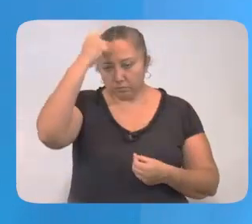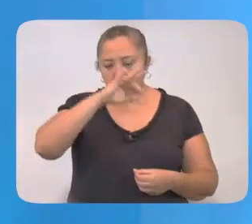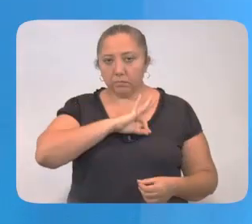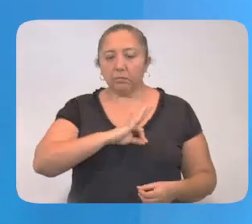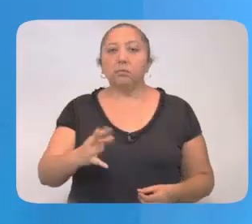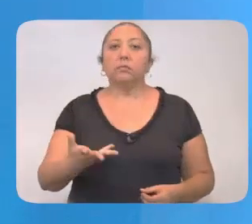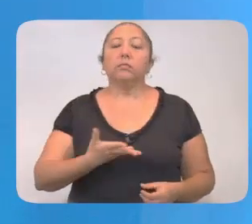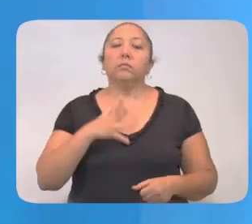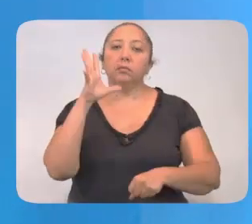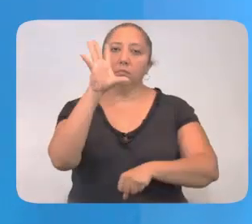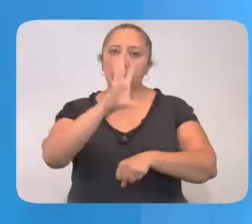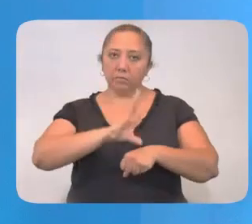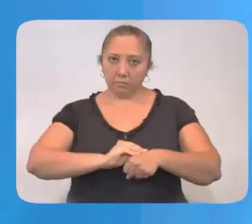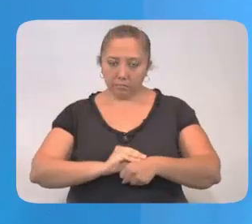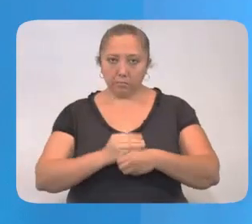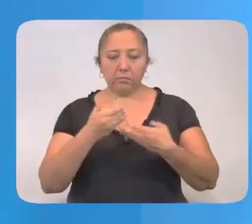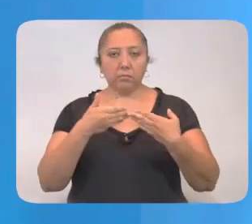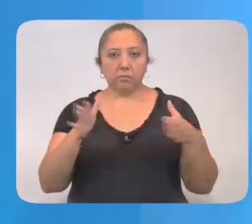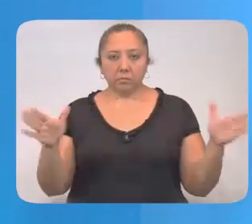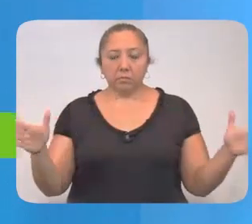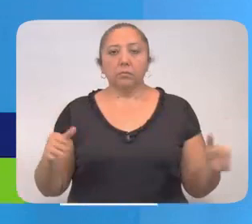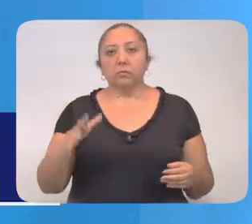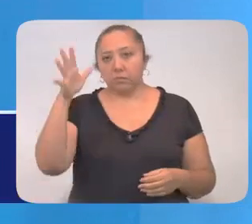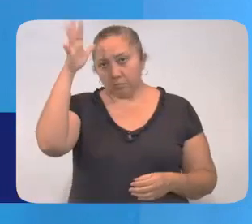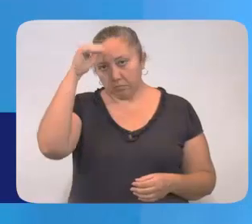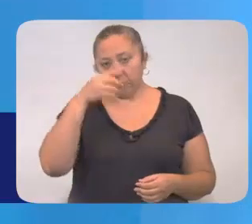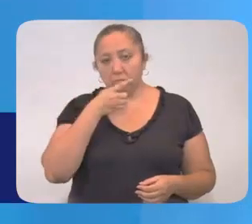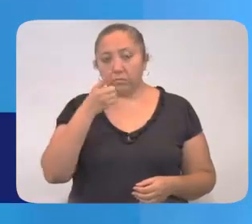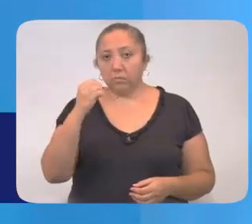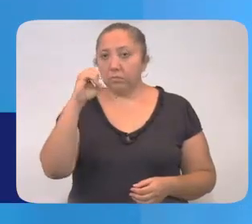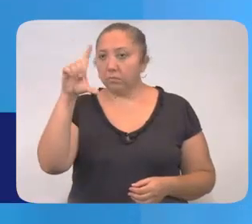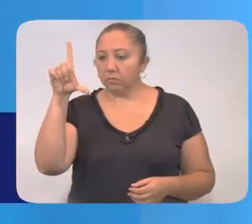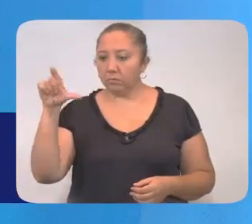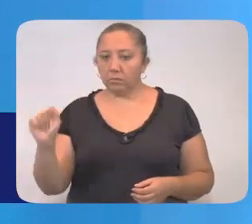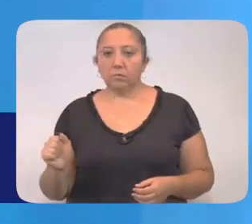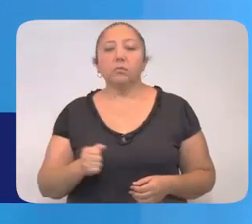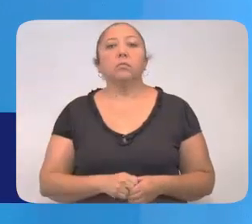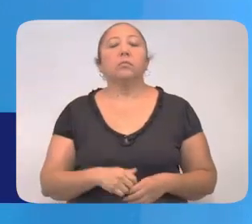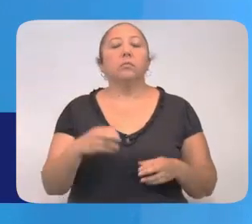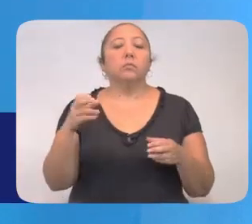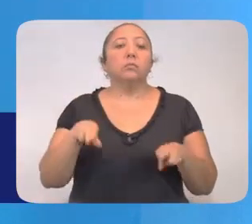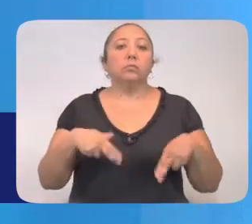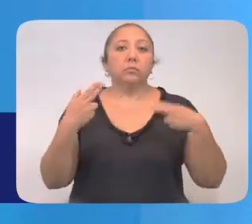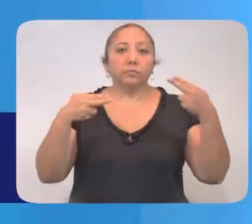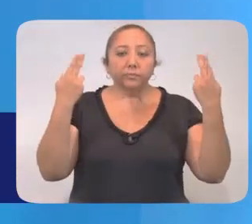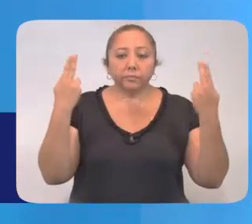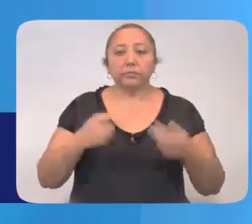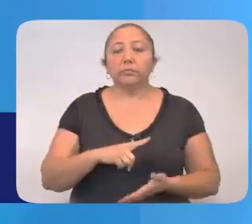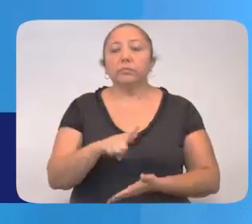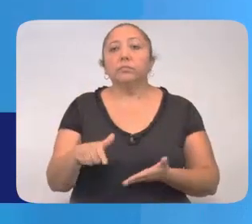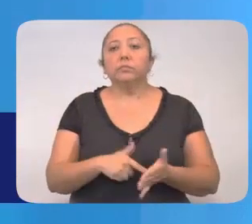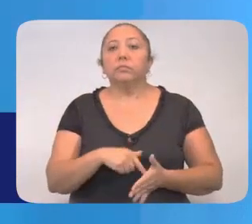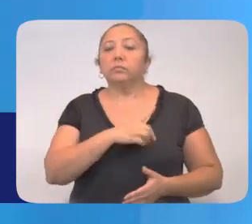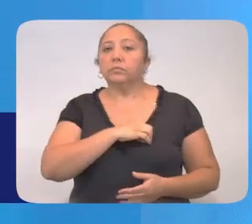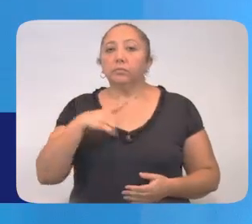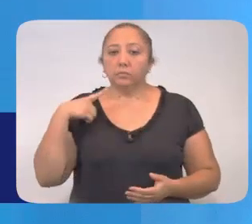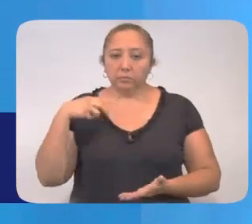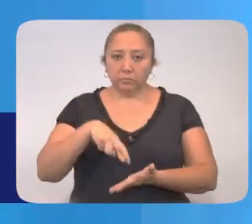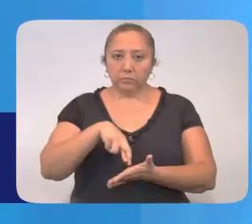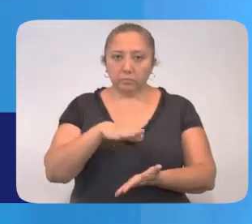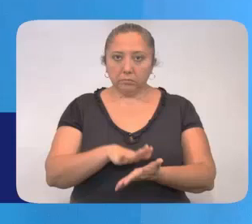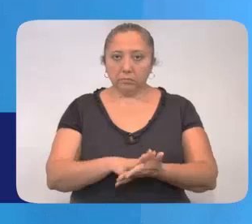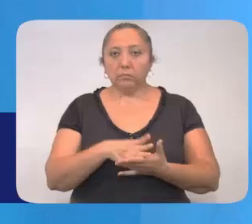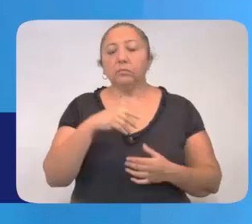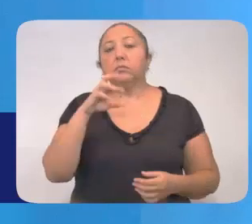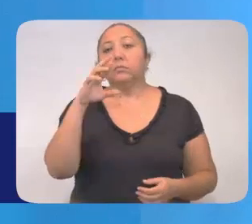poder contar con permiso de reapertura y de acuerdo a la ola que les corresponda, los comercios y establecimientos deben inscribirse en el